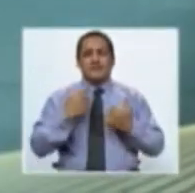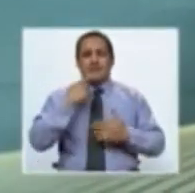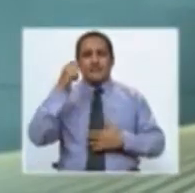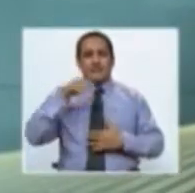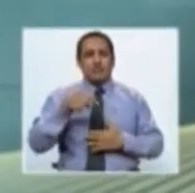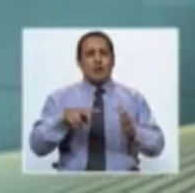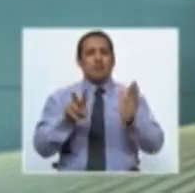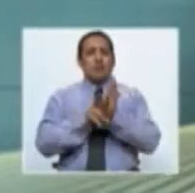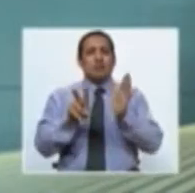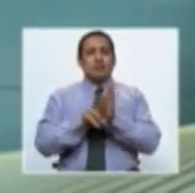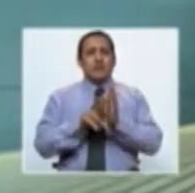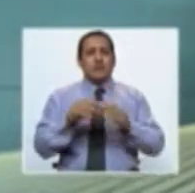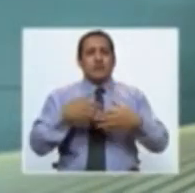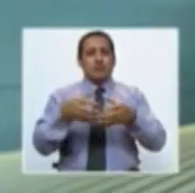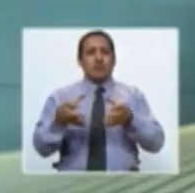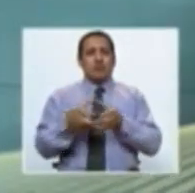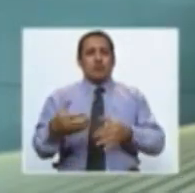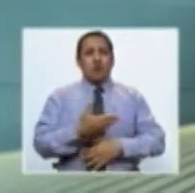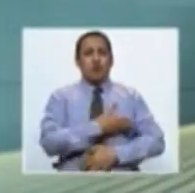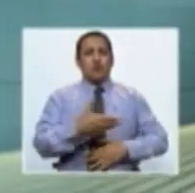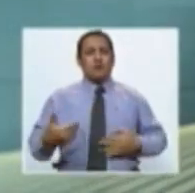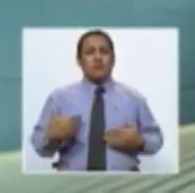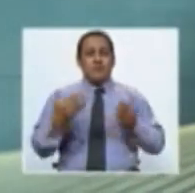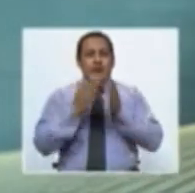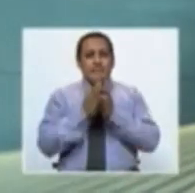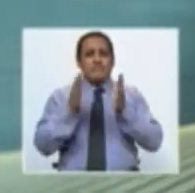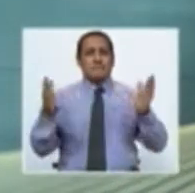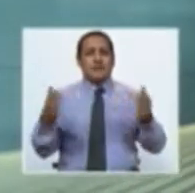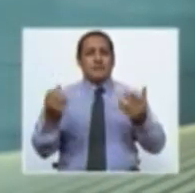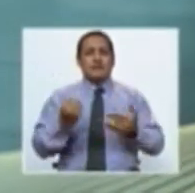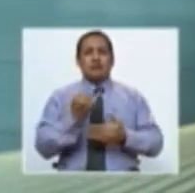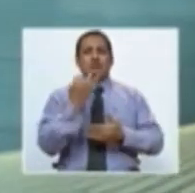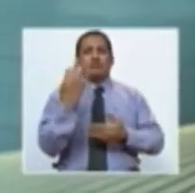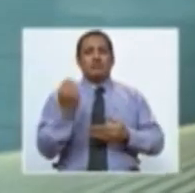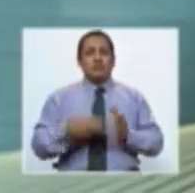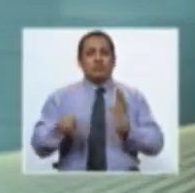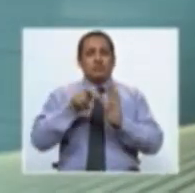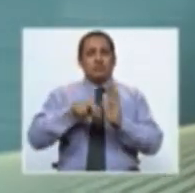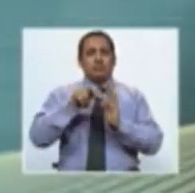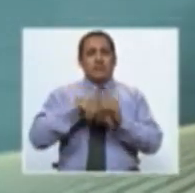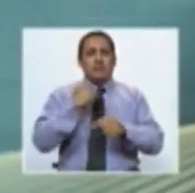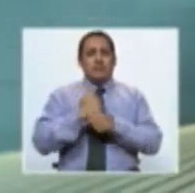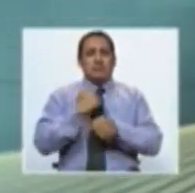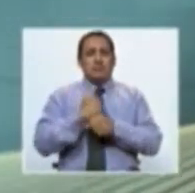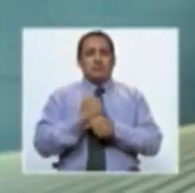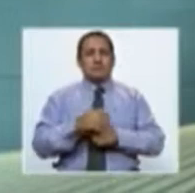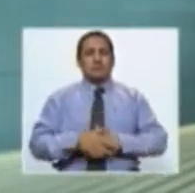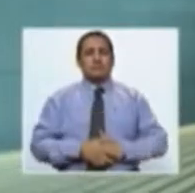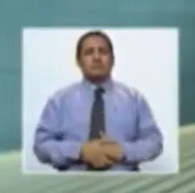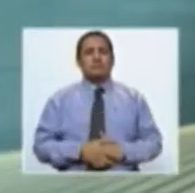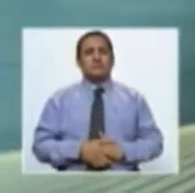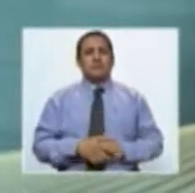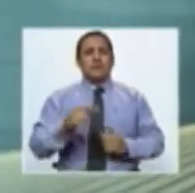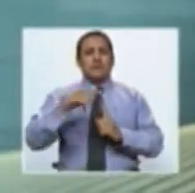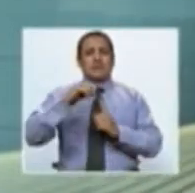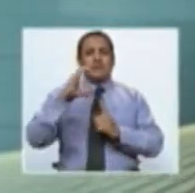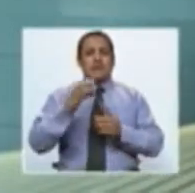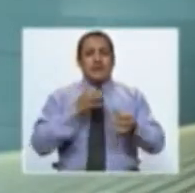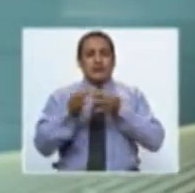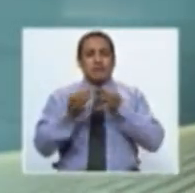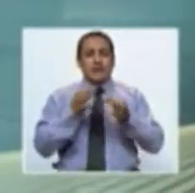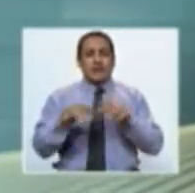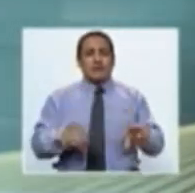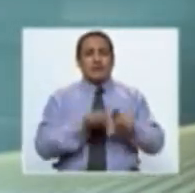Debe haber una voluntad de parte del Estado para ampliar el número de plazas orgánicas. El